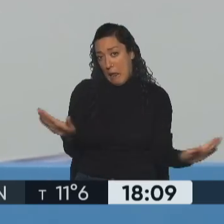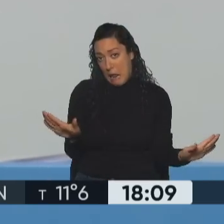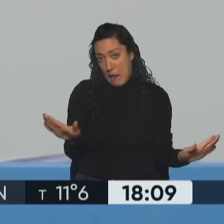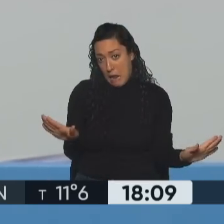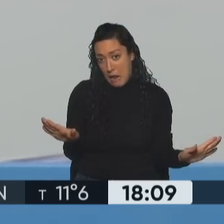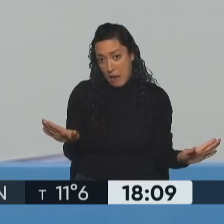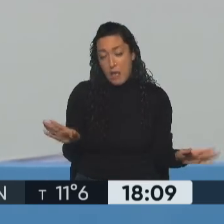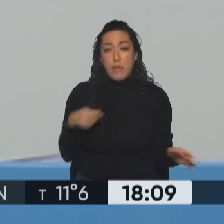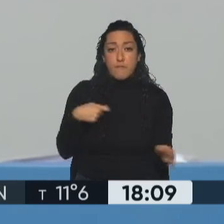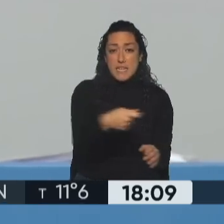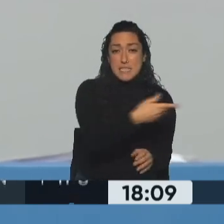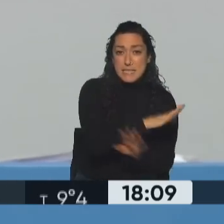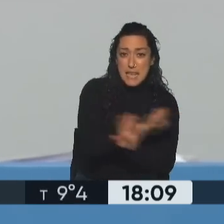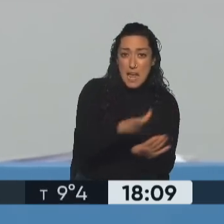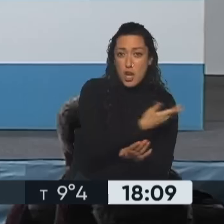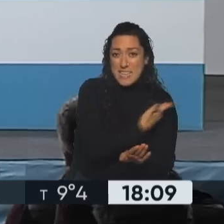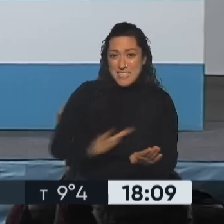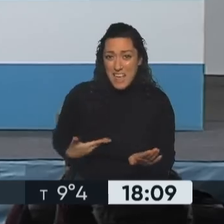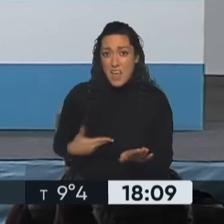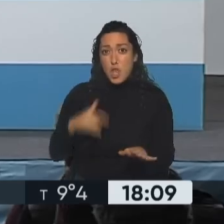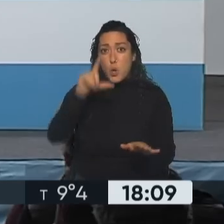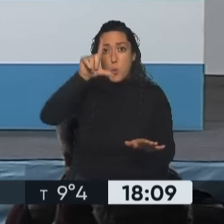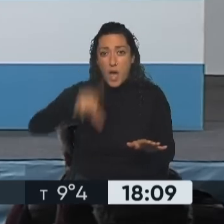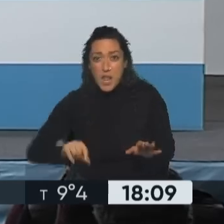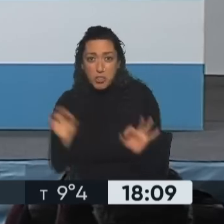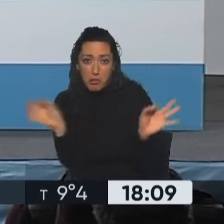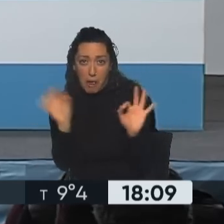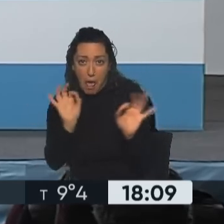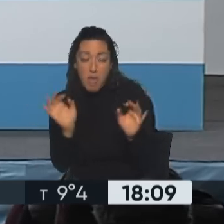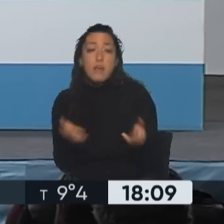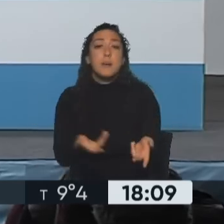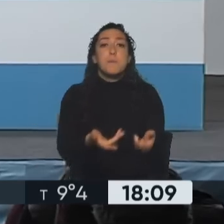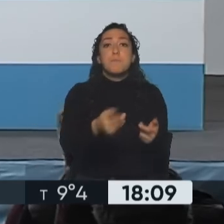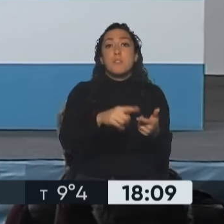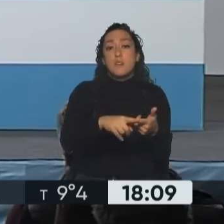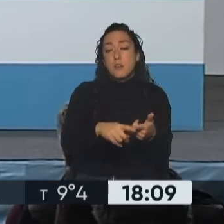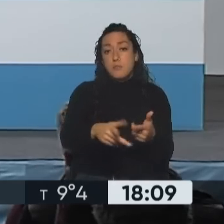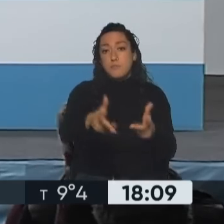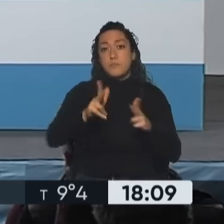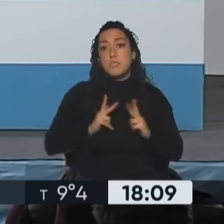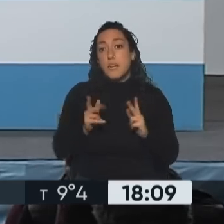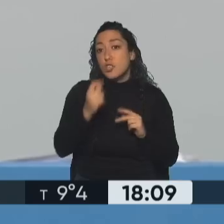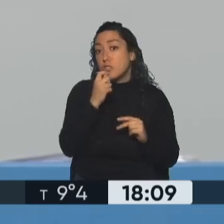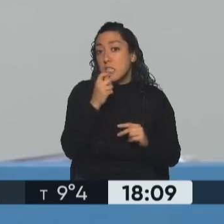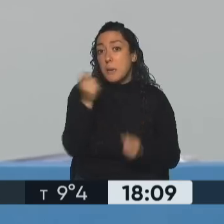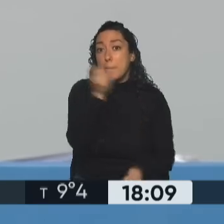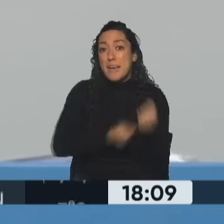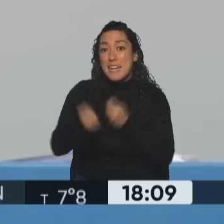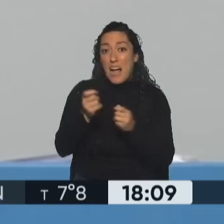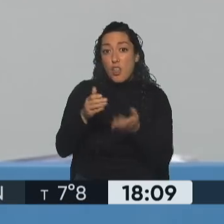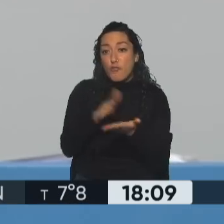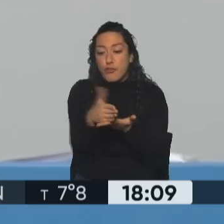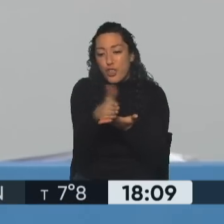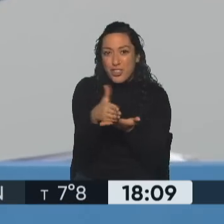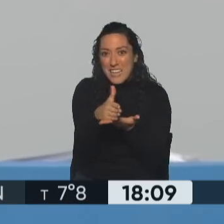solamente desfinanciaron al Estado, sino que las cosas no bajaron. Nos dijeron que si nos convertíamos en lugar de mercado fronterizo,